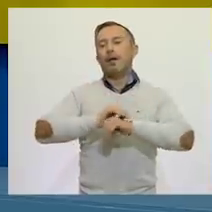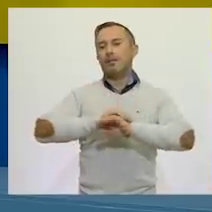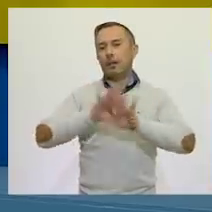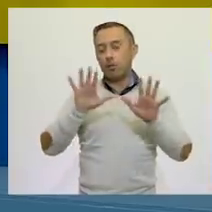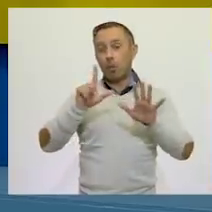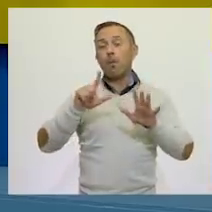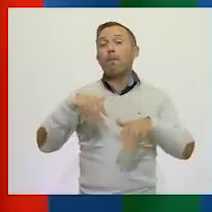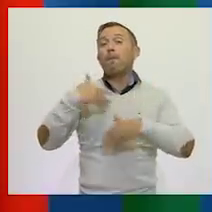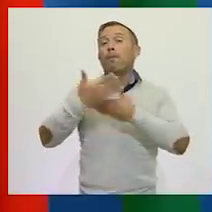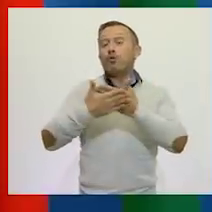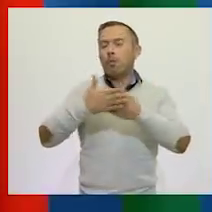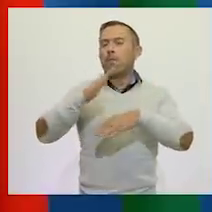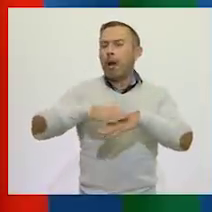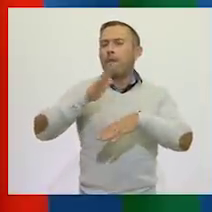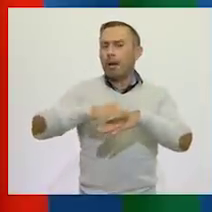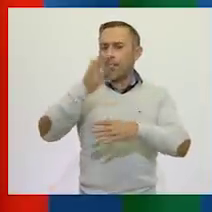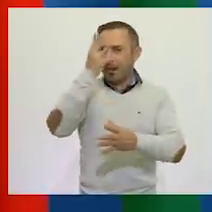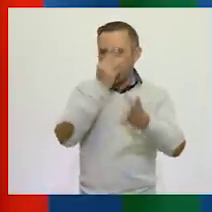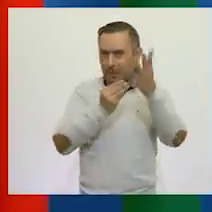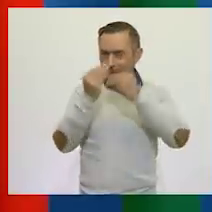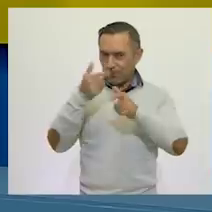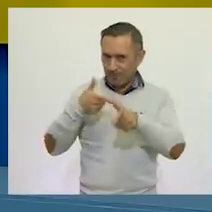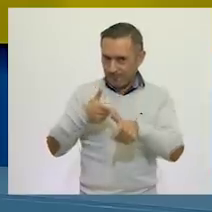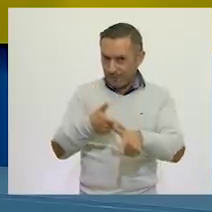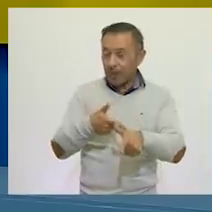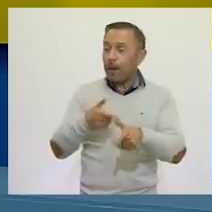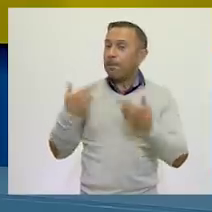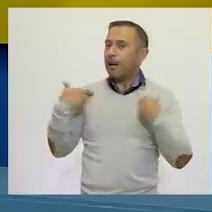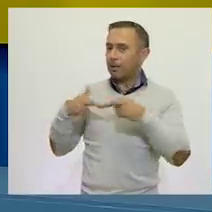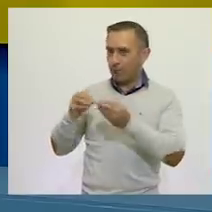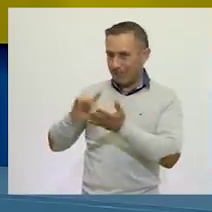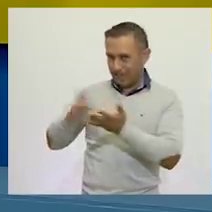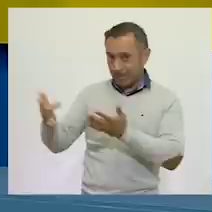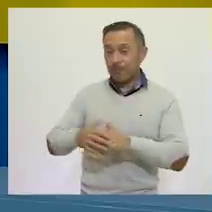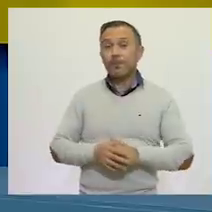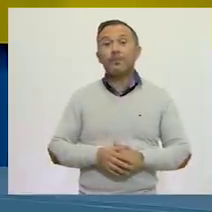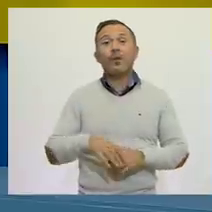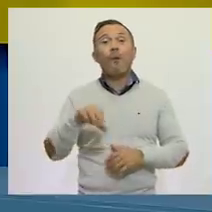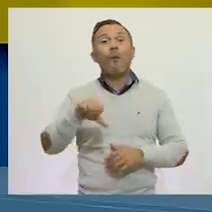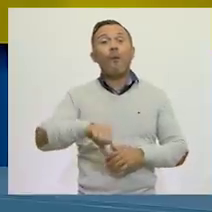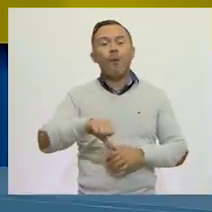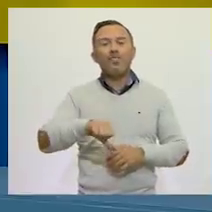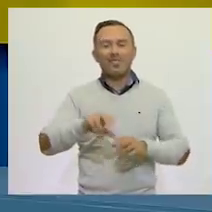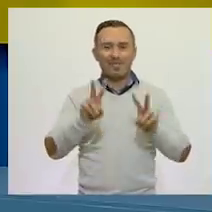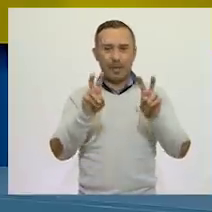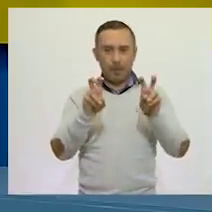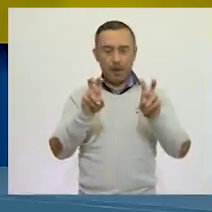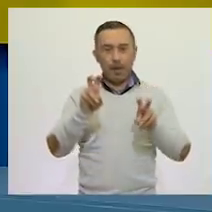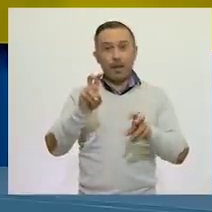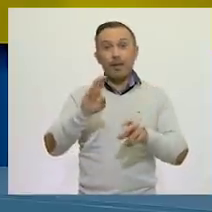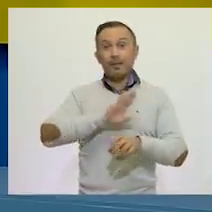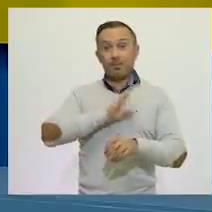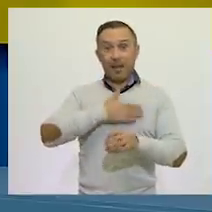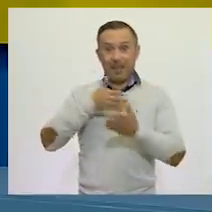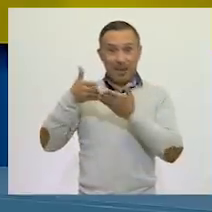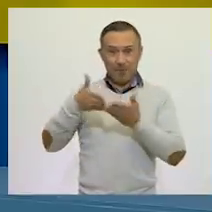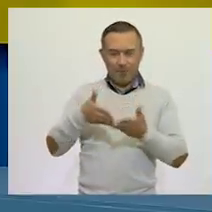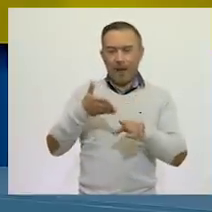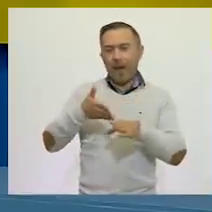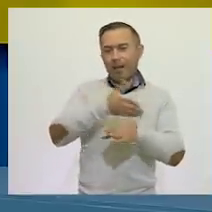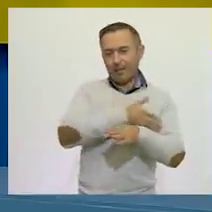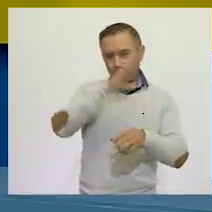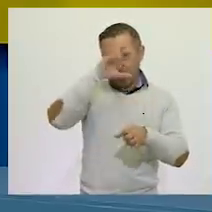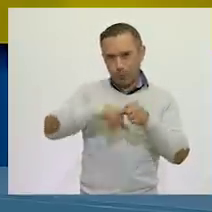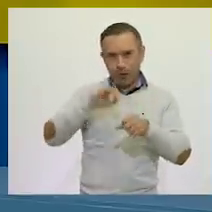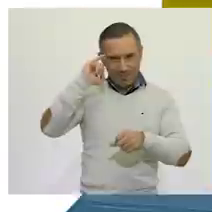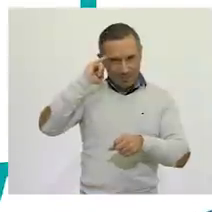nuevos aprendizajes. Maestra, muchísimas gracias. Hemos terminado con las culturas prehispánicas, parte 1. Espero que lo hayan